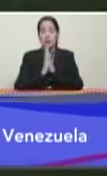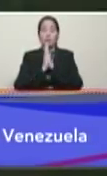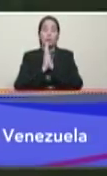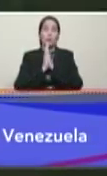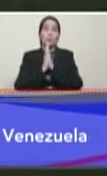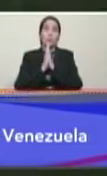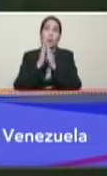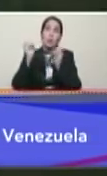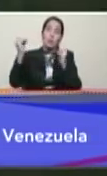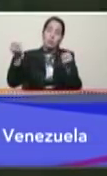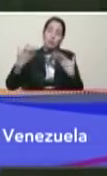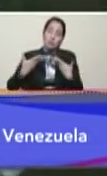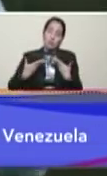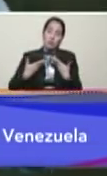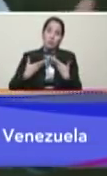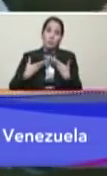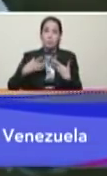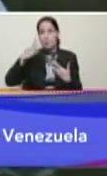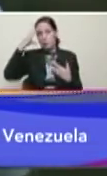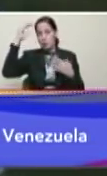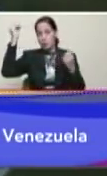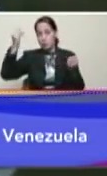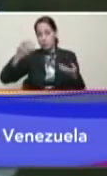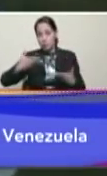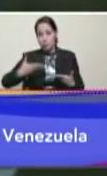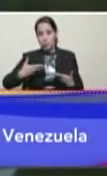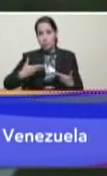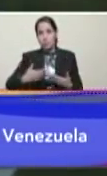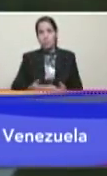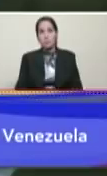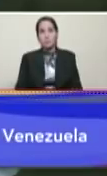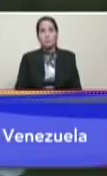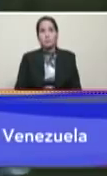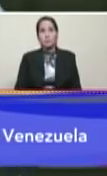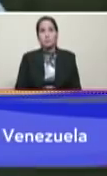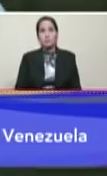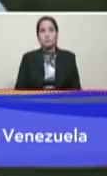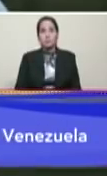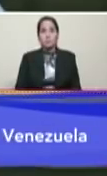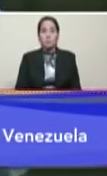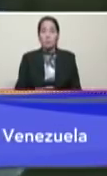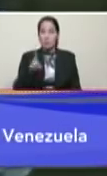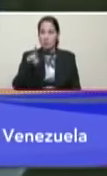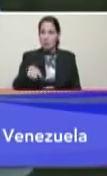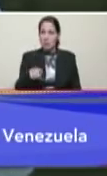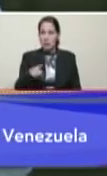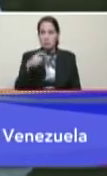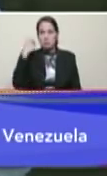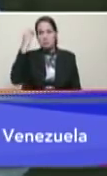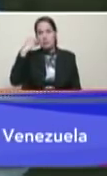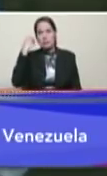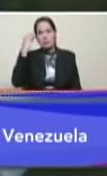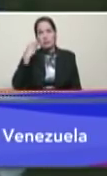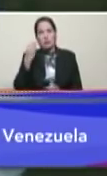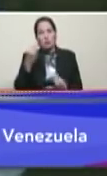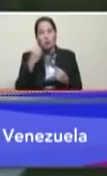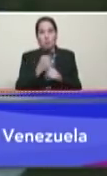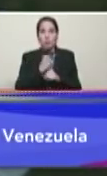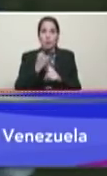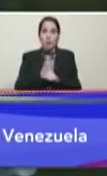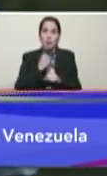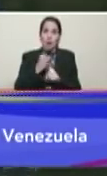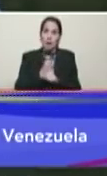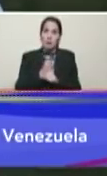bendecidos llenos de brillo de dios e inspirados para el trabajo para el